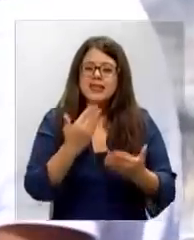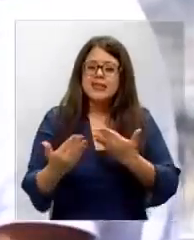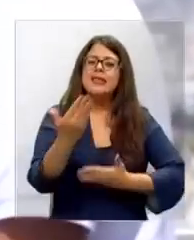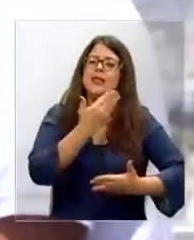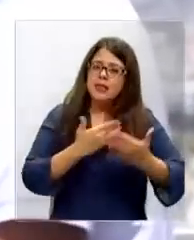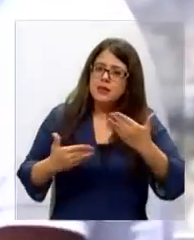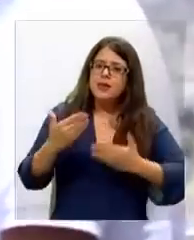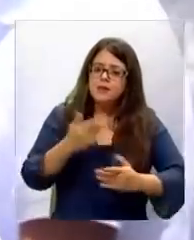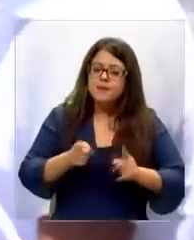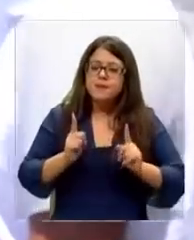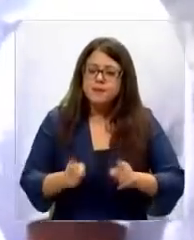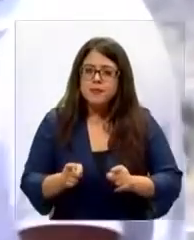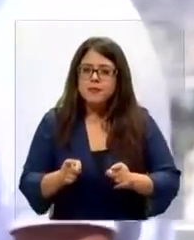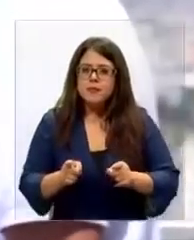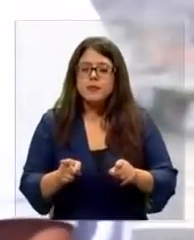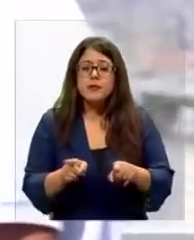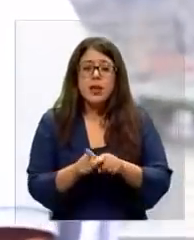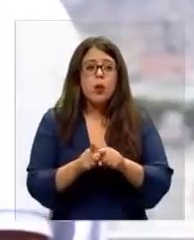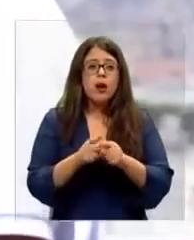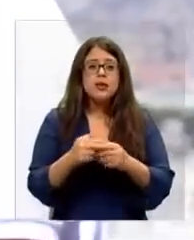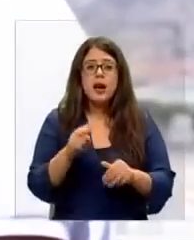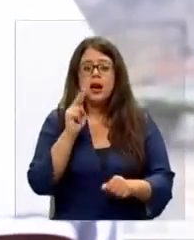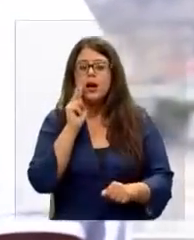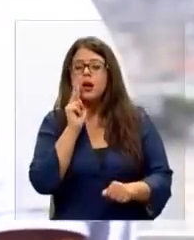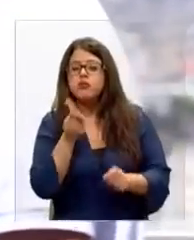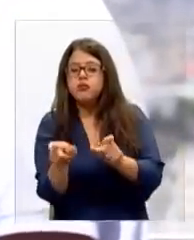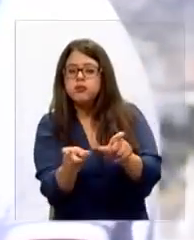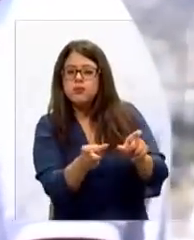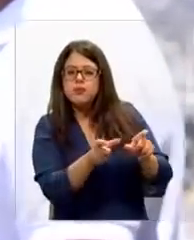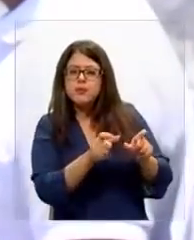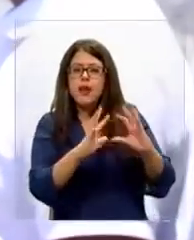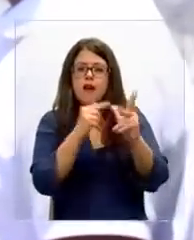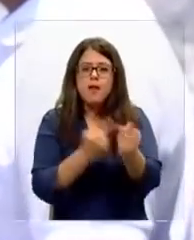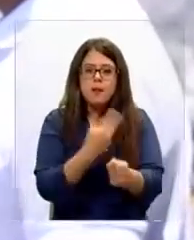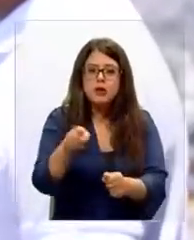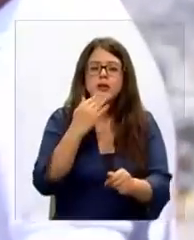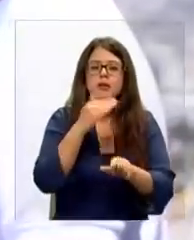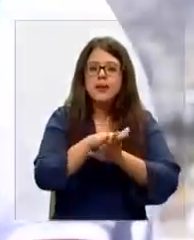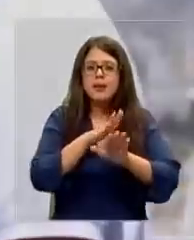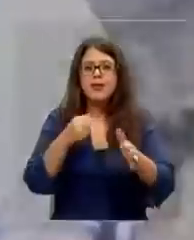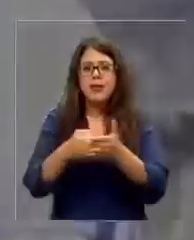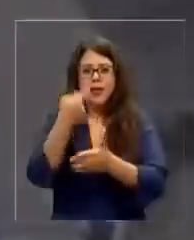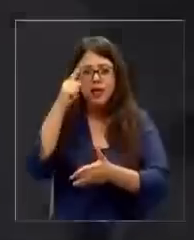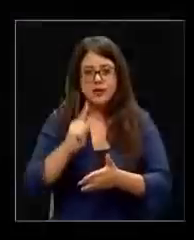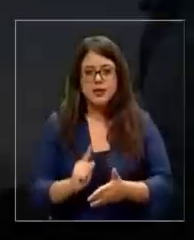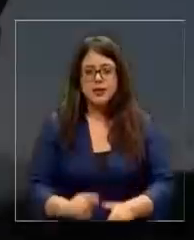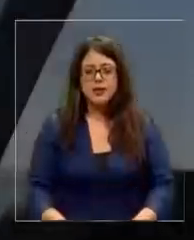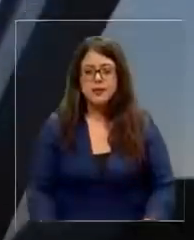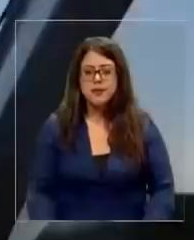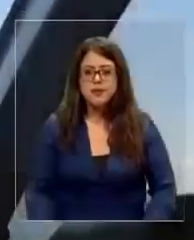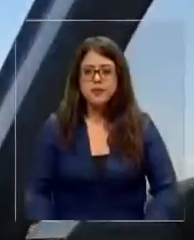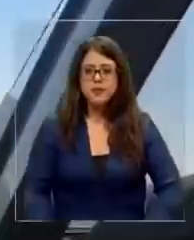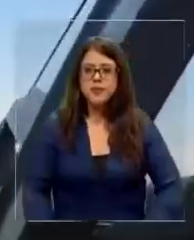autocuidado permanente, no perder el ojo a su familia, ¿ya? Y evitar accidentes innecesarios.